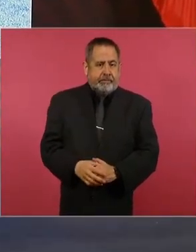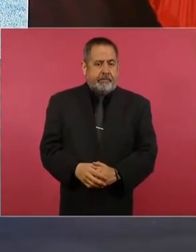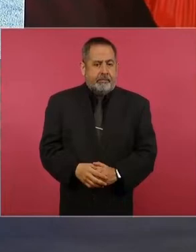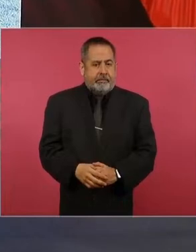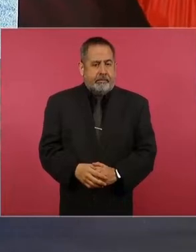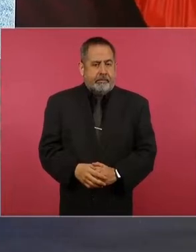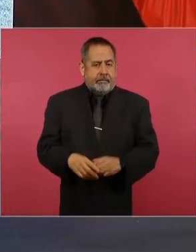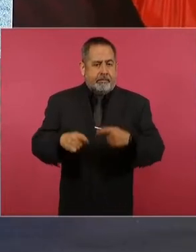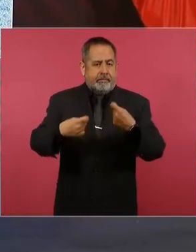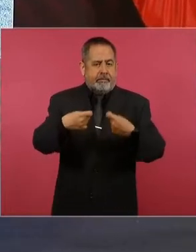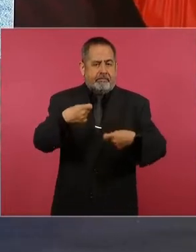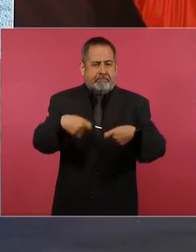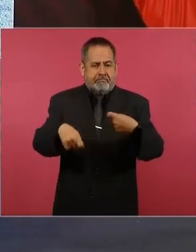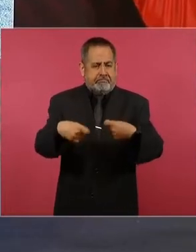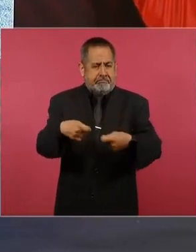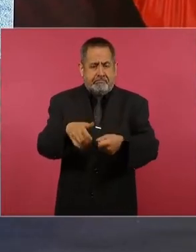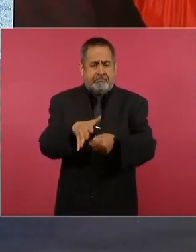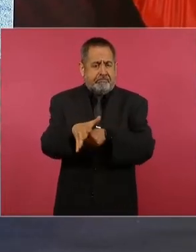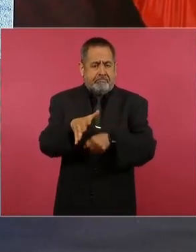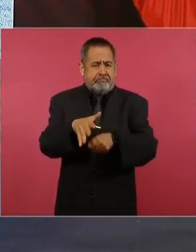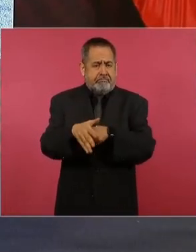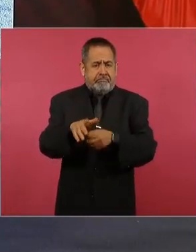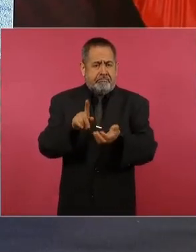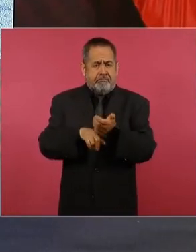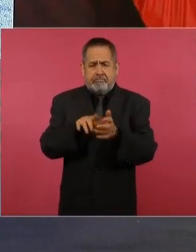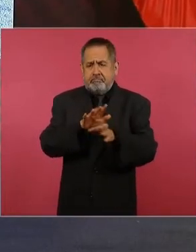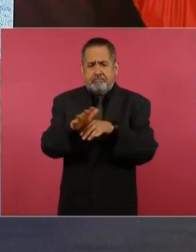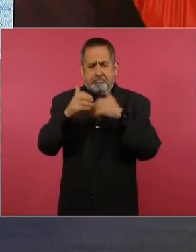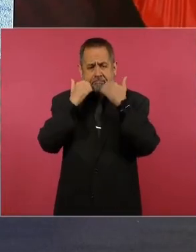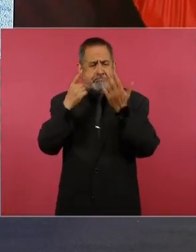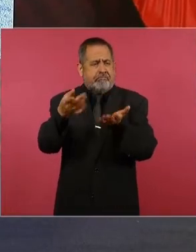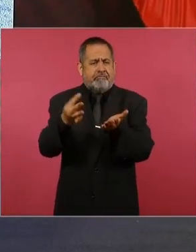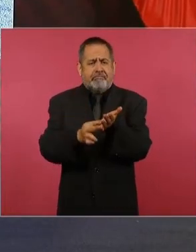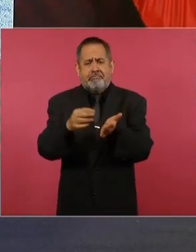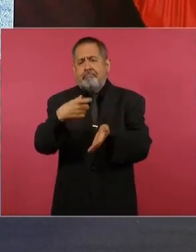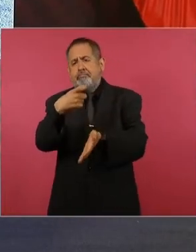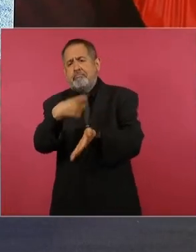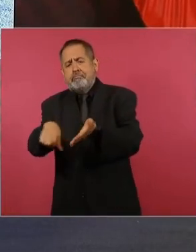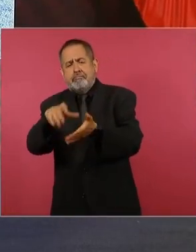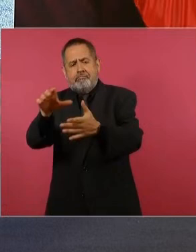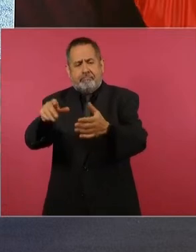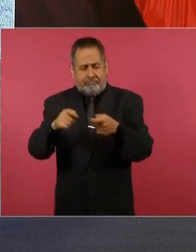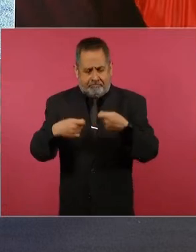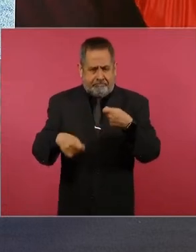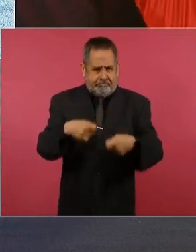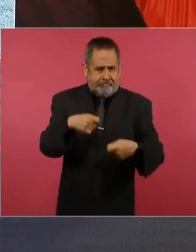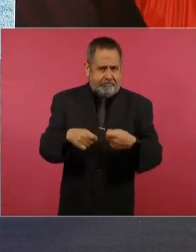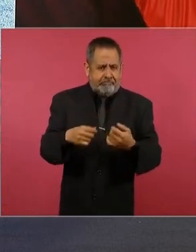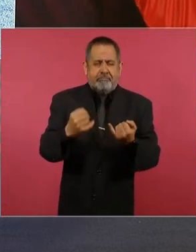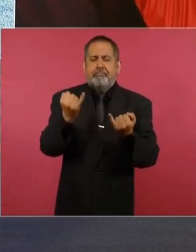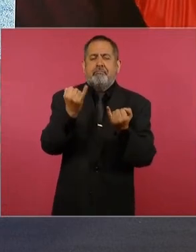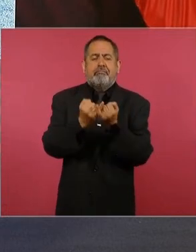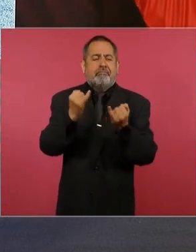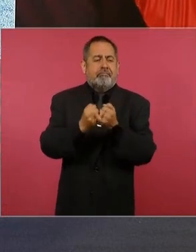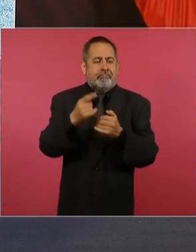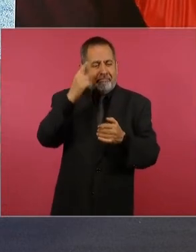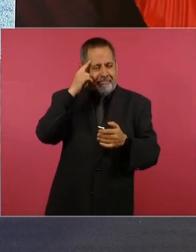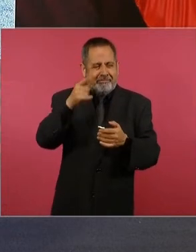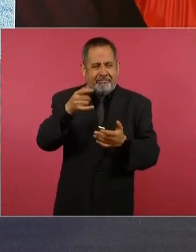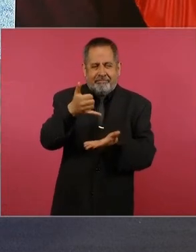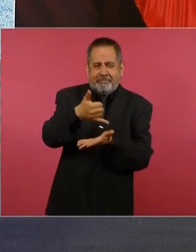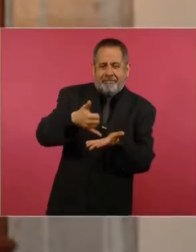es plástico, lo pueden conseguir en cualquier ferretería, como un filtro de aceite de camión o de